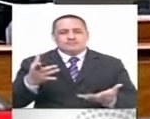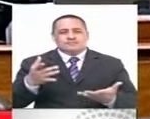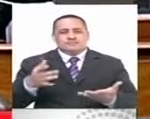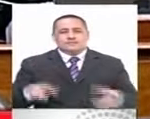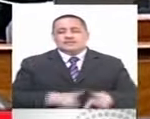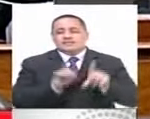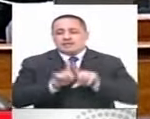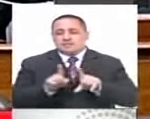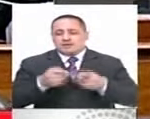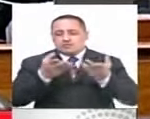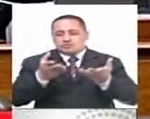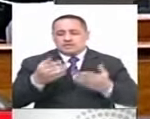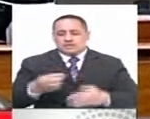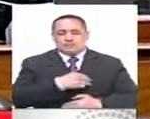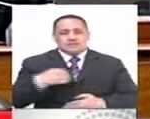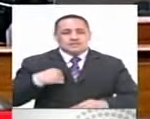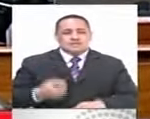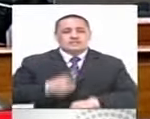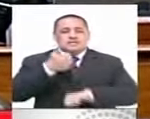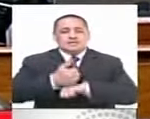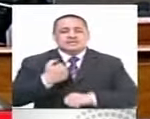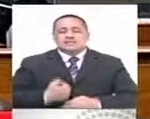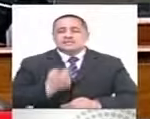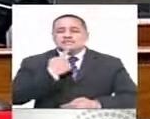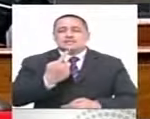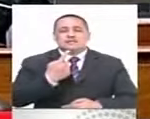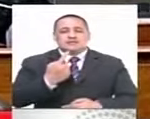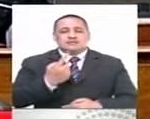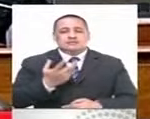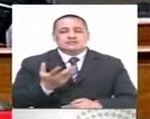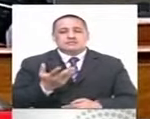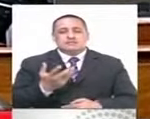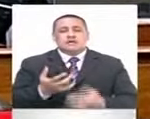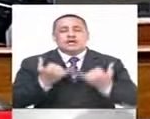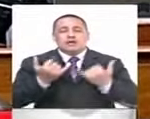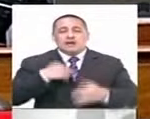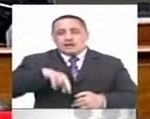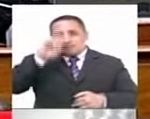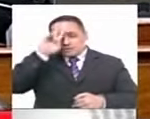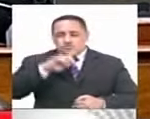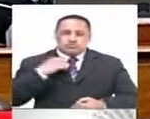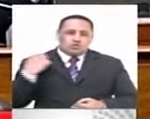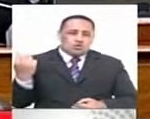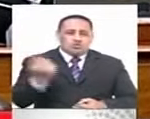Finalmente, señora Premier, y decirle al Perú entero